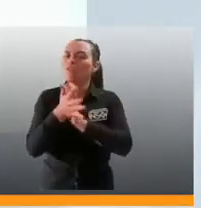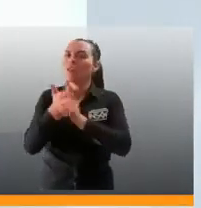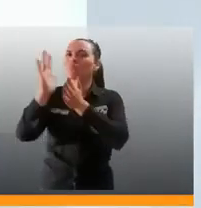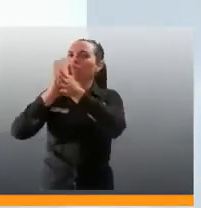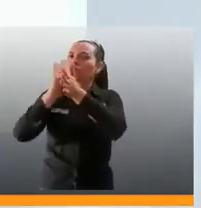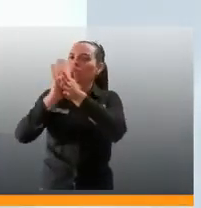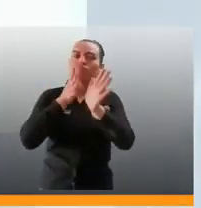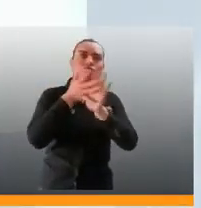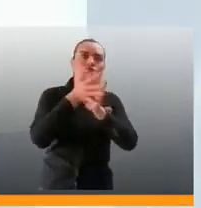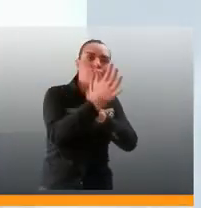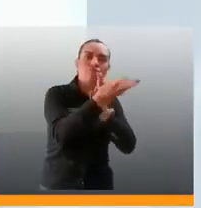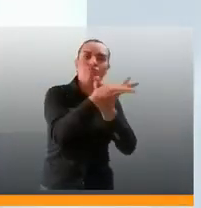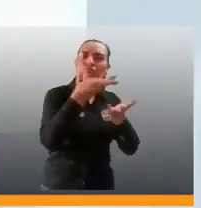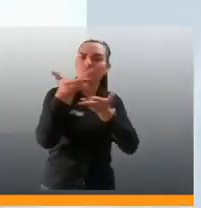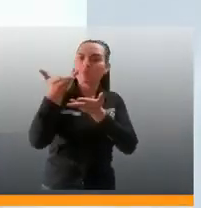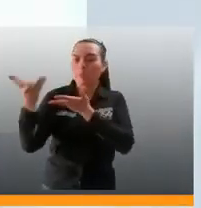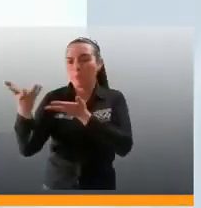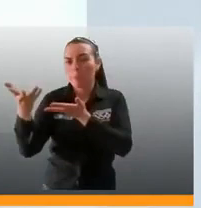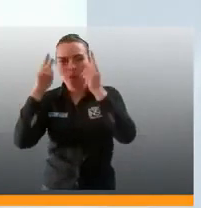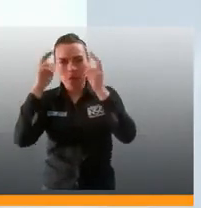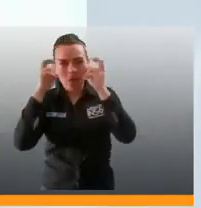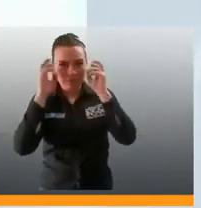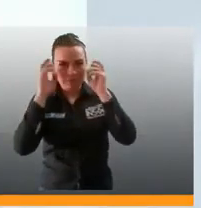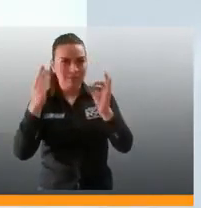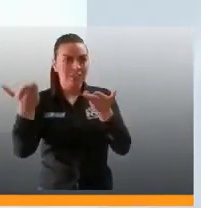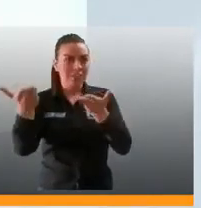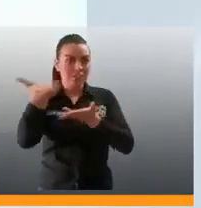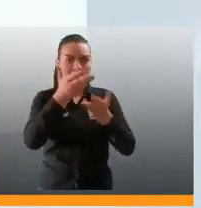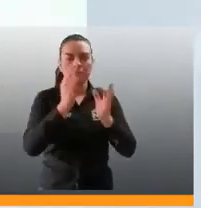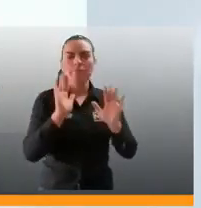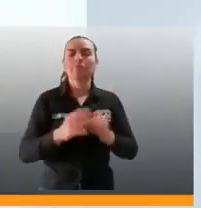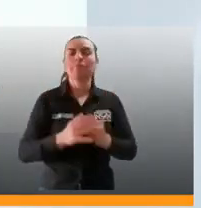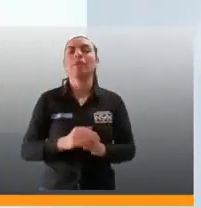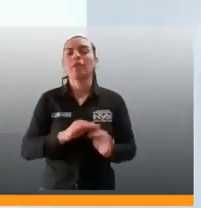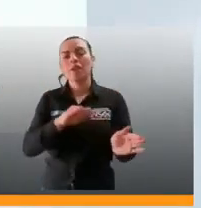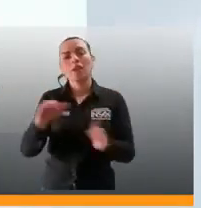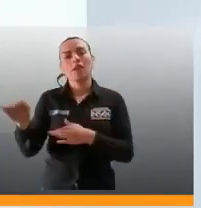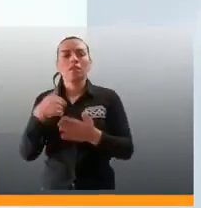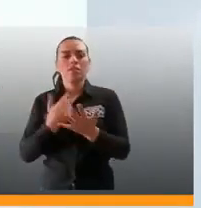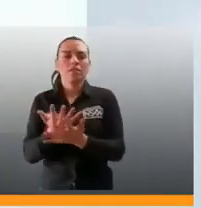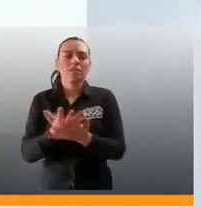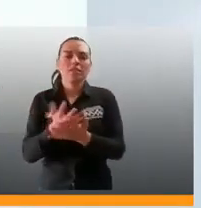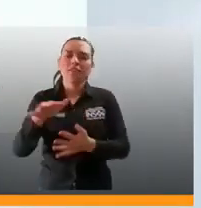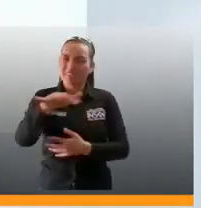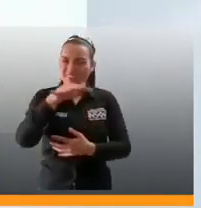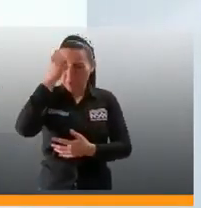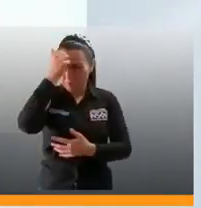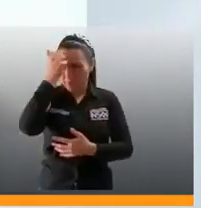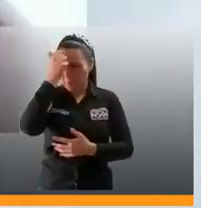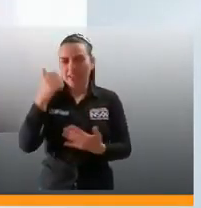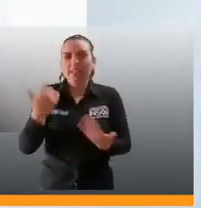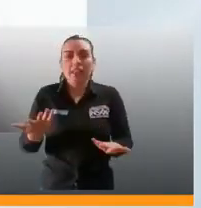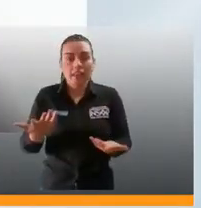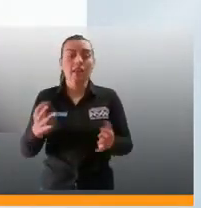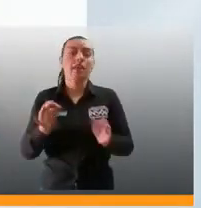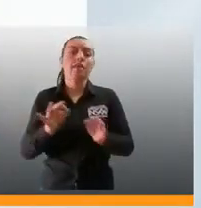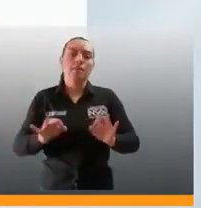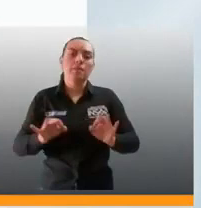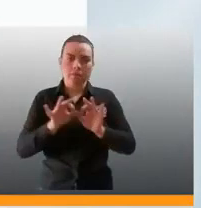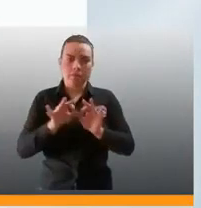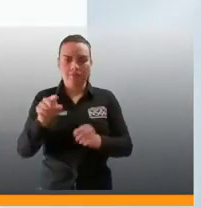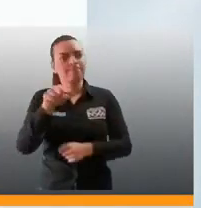otros. Algunas de las recomendaciones que daría pues, a los profesores es primero reconocer quiénes son